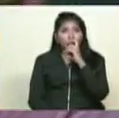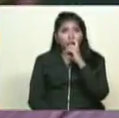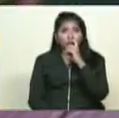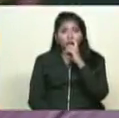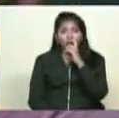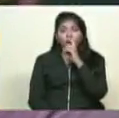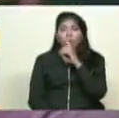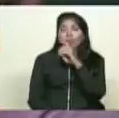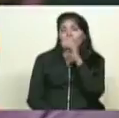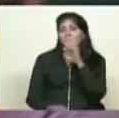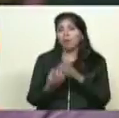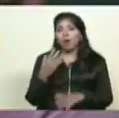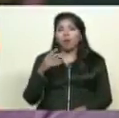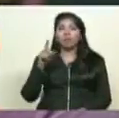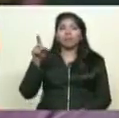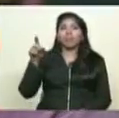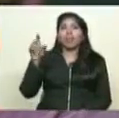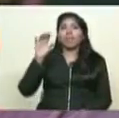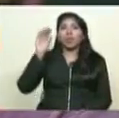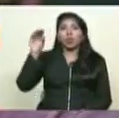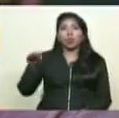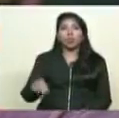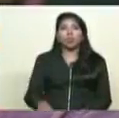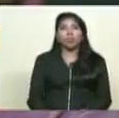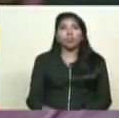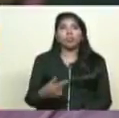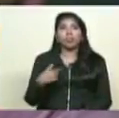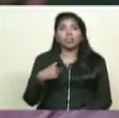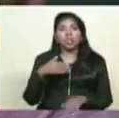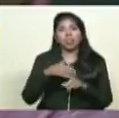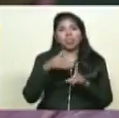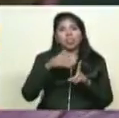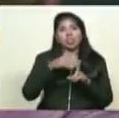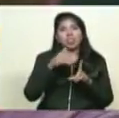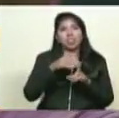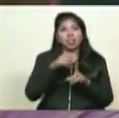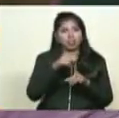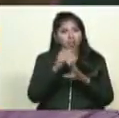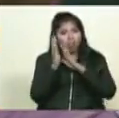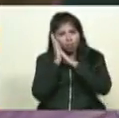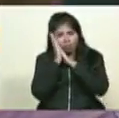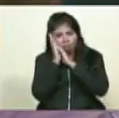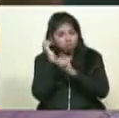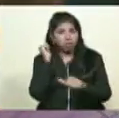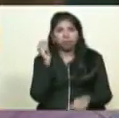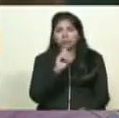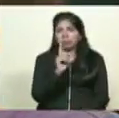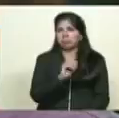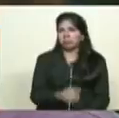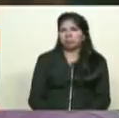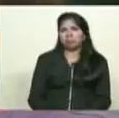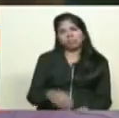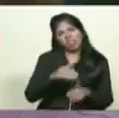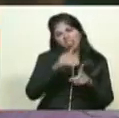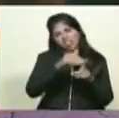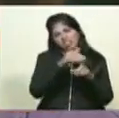Jorge Rodríguez se estrenó como ministro, vale. Lo tengo a monte, no lo dejo dormir. ¿Ah?